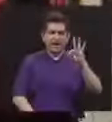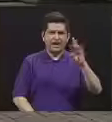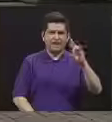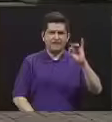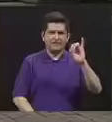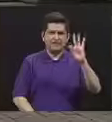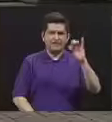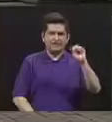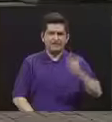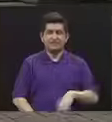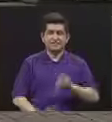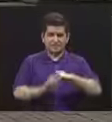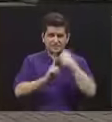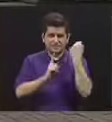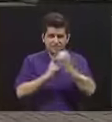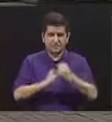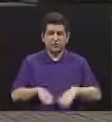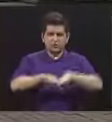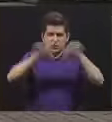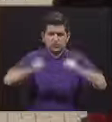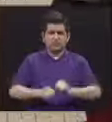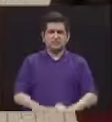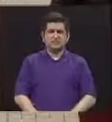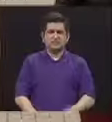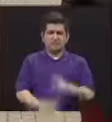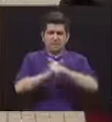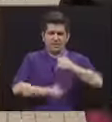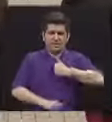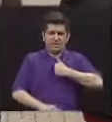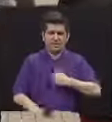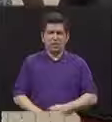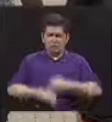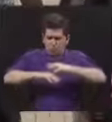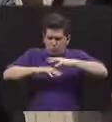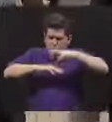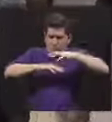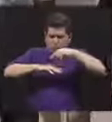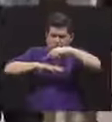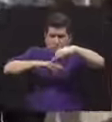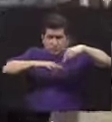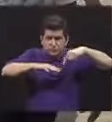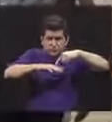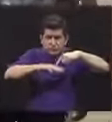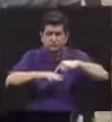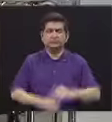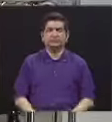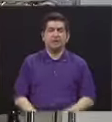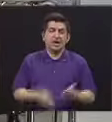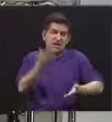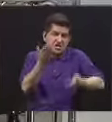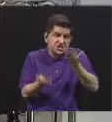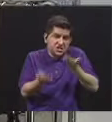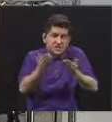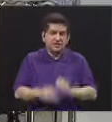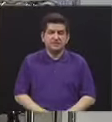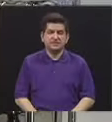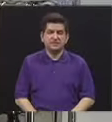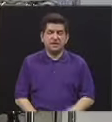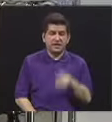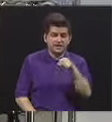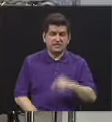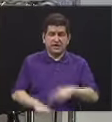la artritis es una condición característica del sistema autoinmune causa inflamaciones en las articulaciones del cuerpo estas ya